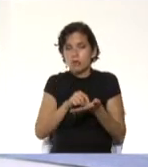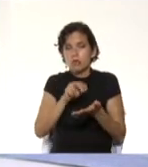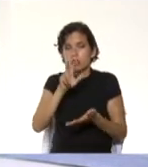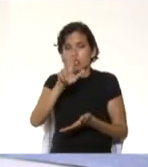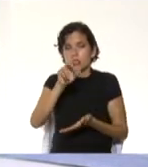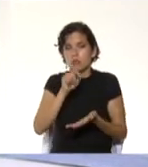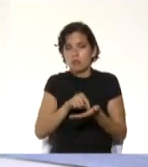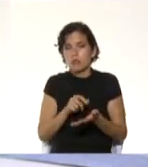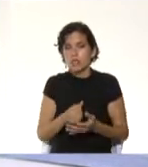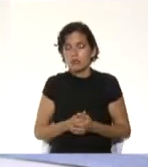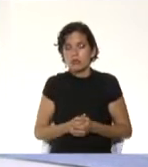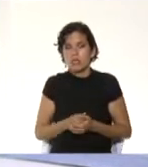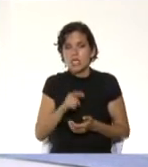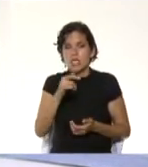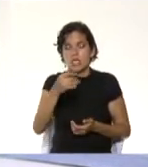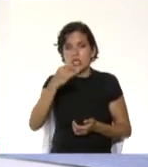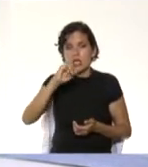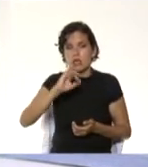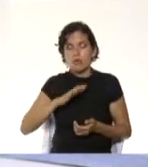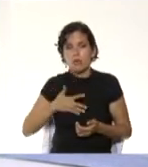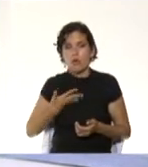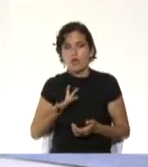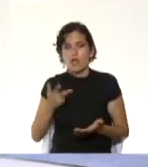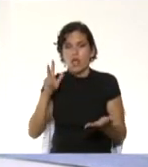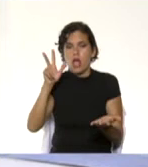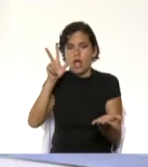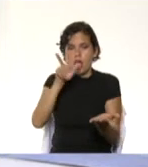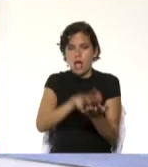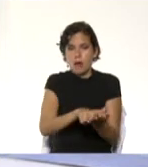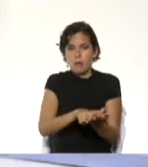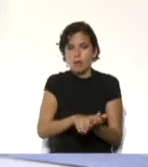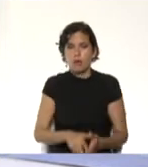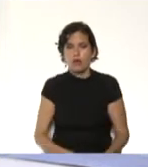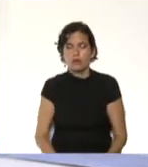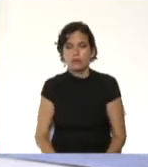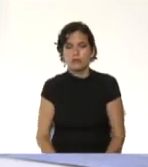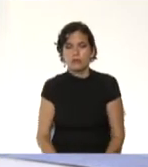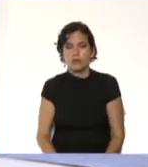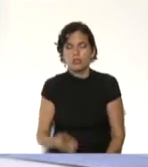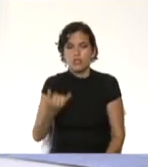tercer momento, y así poder aprobar